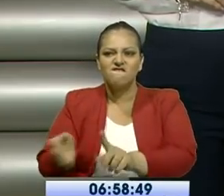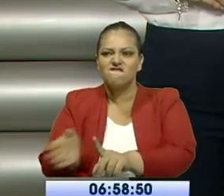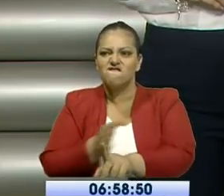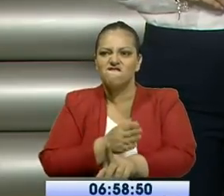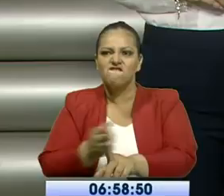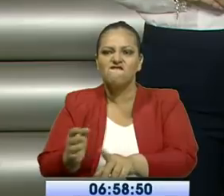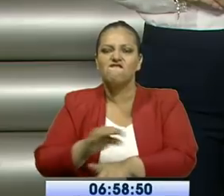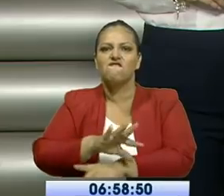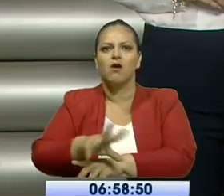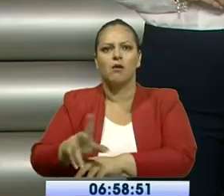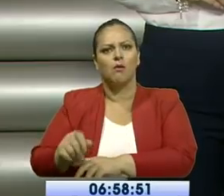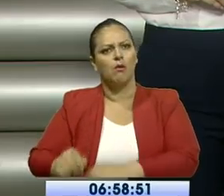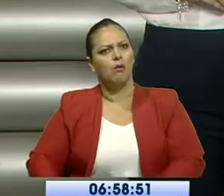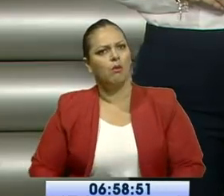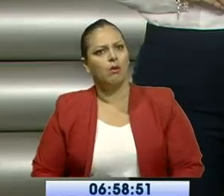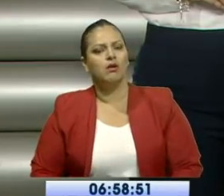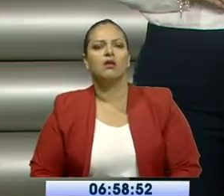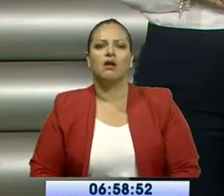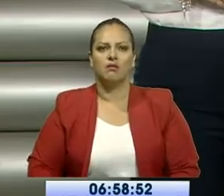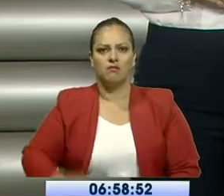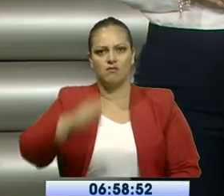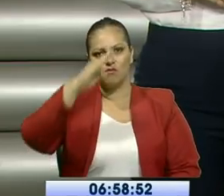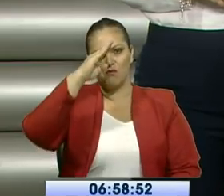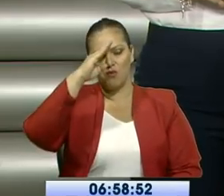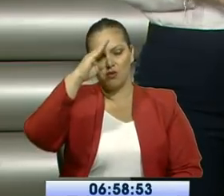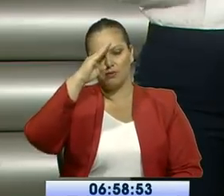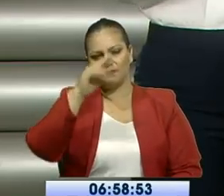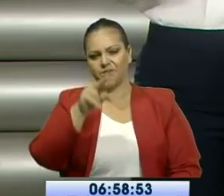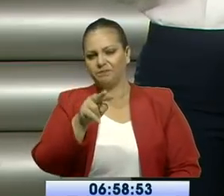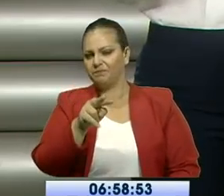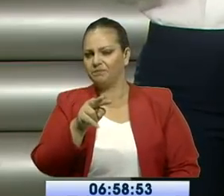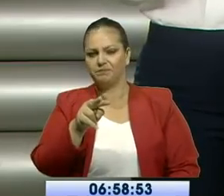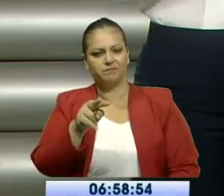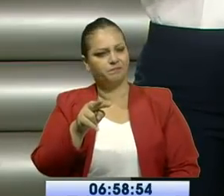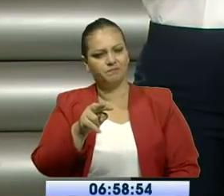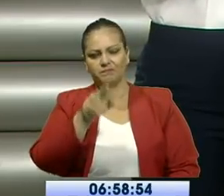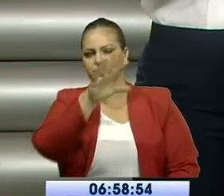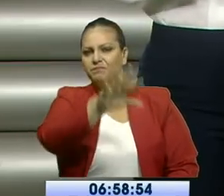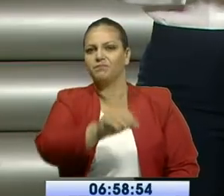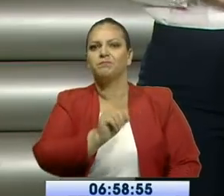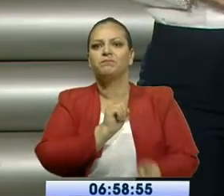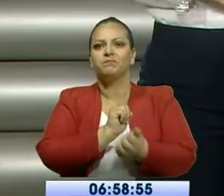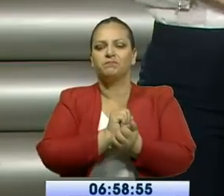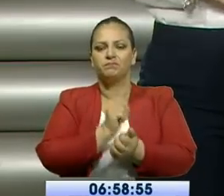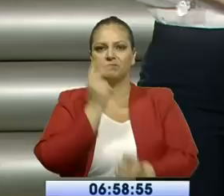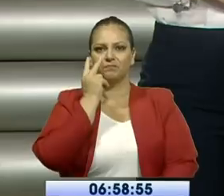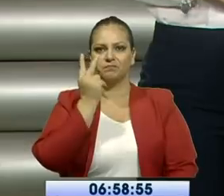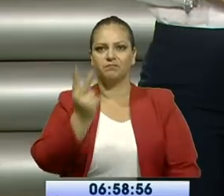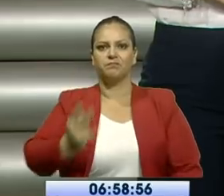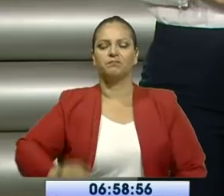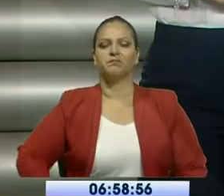sujetos inescrupulosos que juegan con la fe de las personas. Increíble, pero cierto. Veamos.